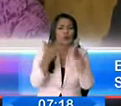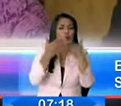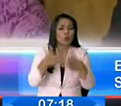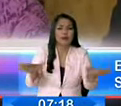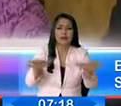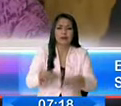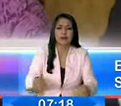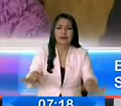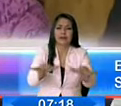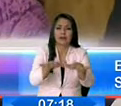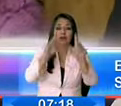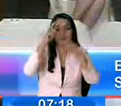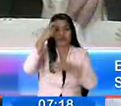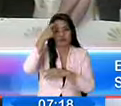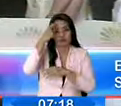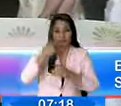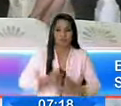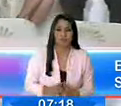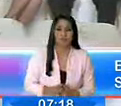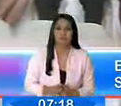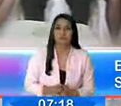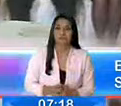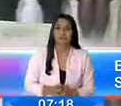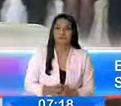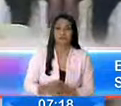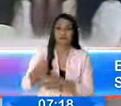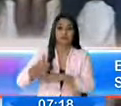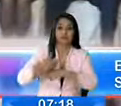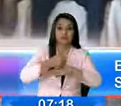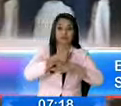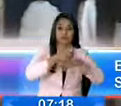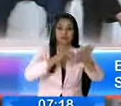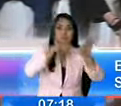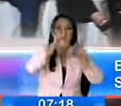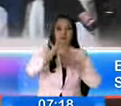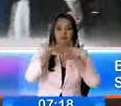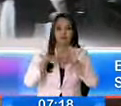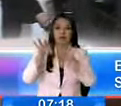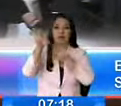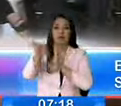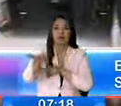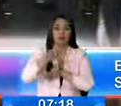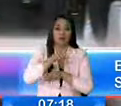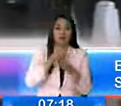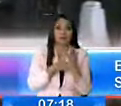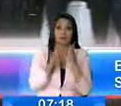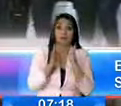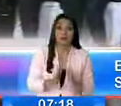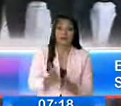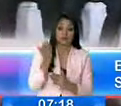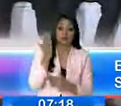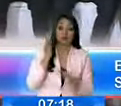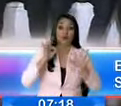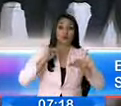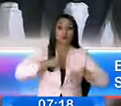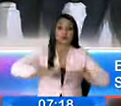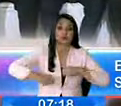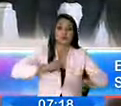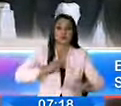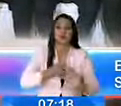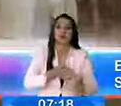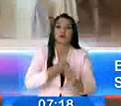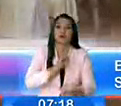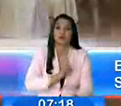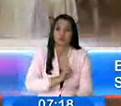cualquier estamento de gobierno. Los cambios en el gabinete serán después de que los ministros presentaran sus renuncias del pasado 8 de mayo, para, según